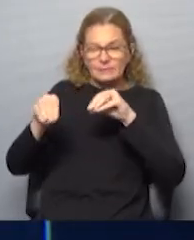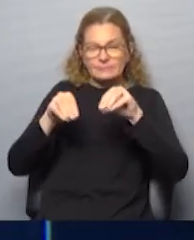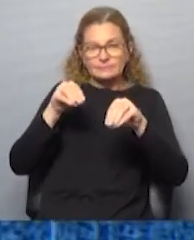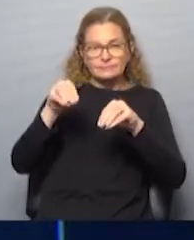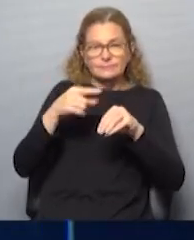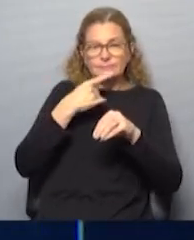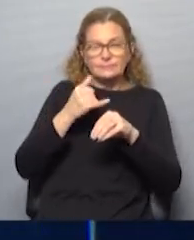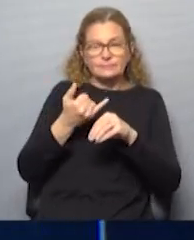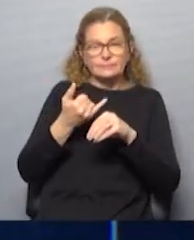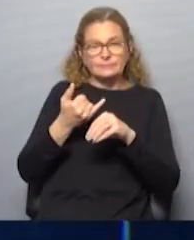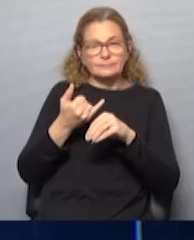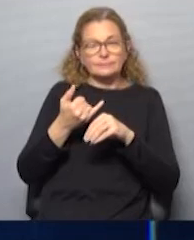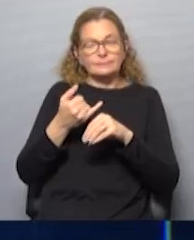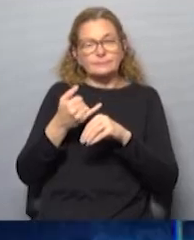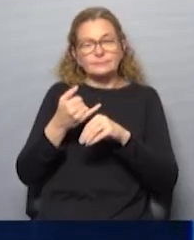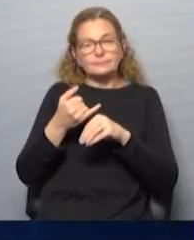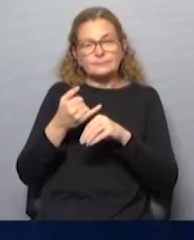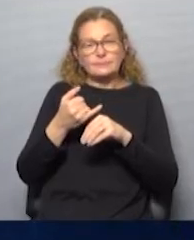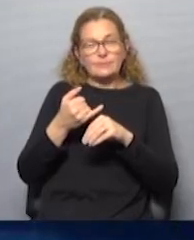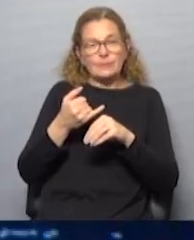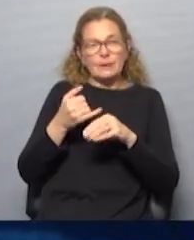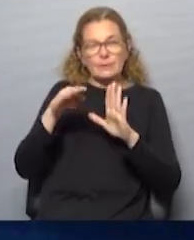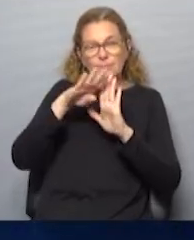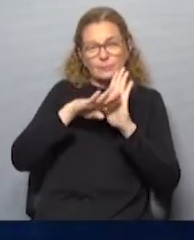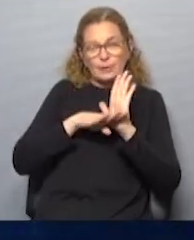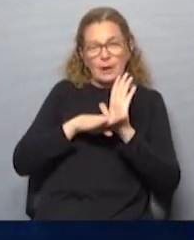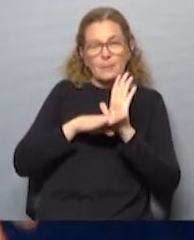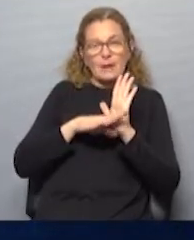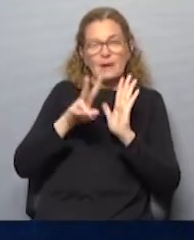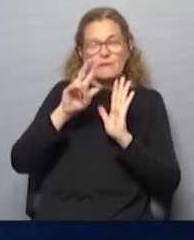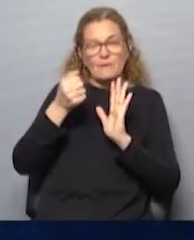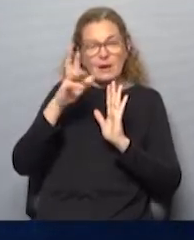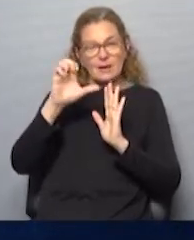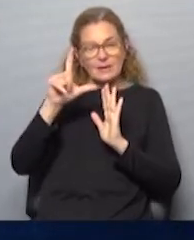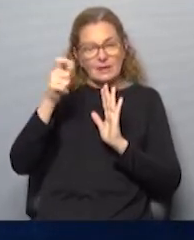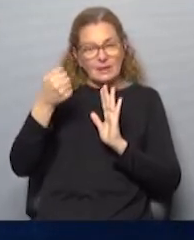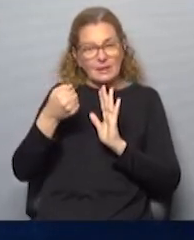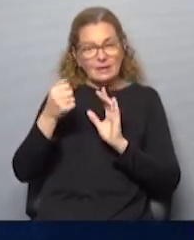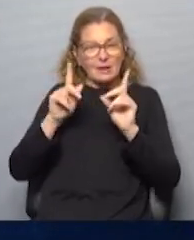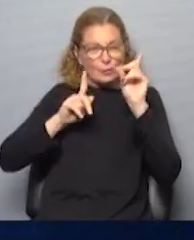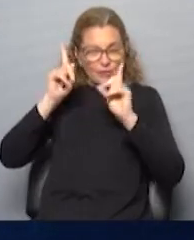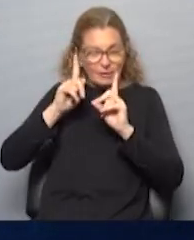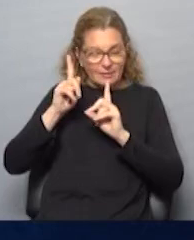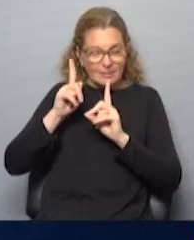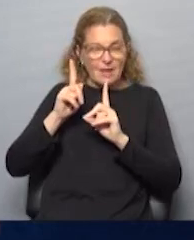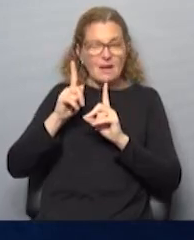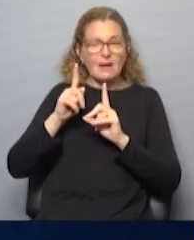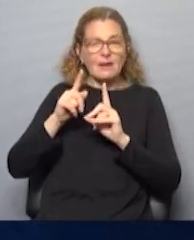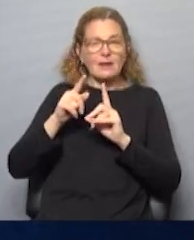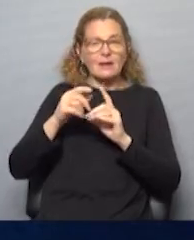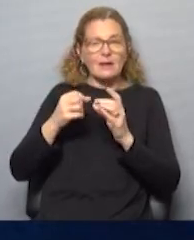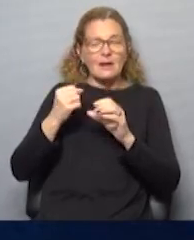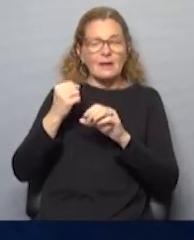van desde él el programa de varela el programa acuerdo servido en la universidad la